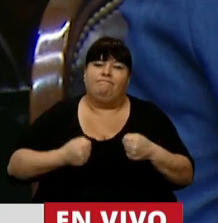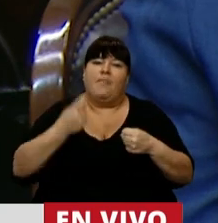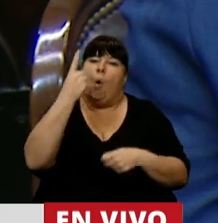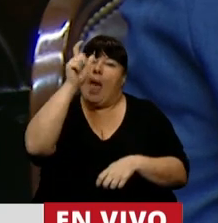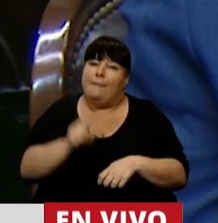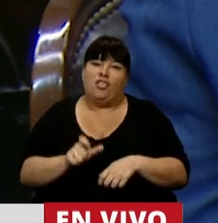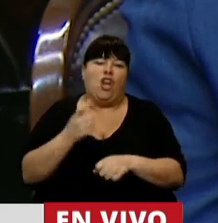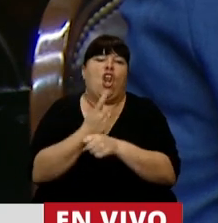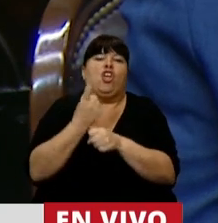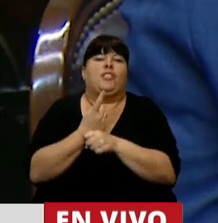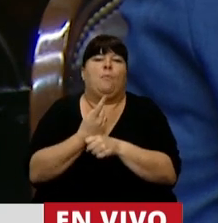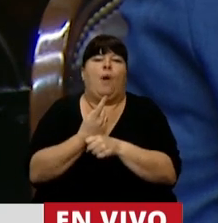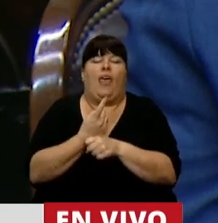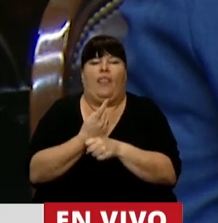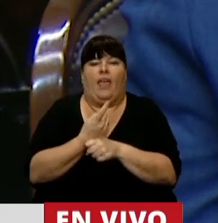una persona no pueden